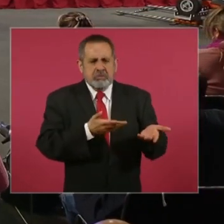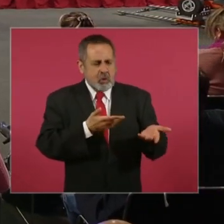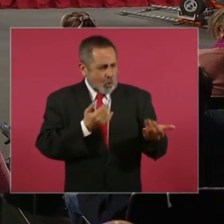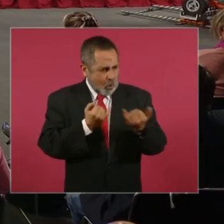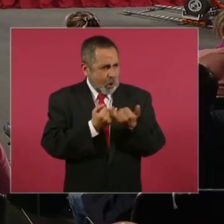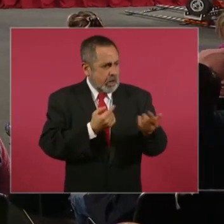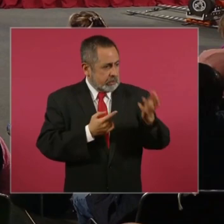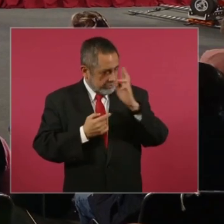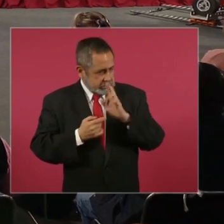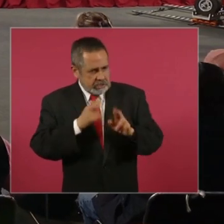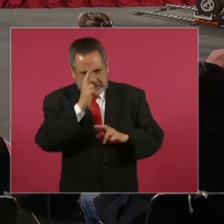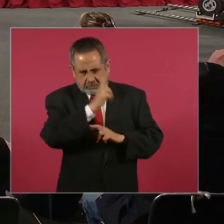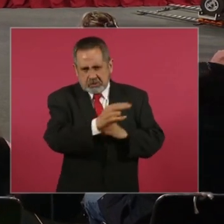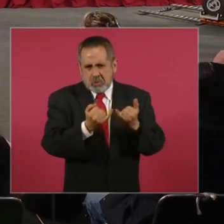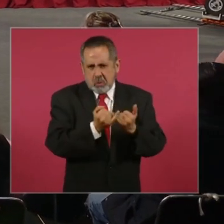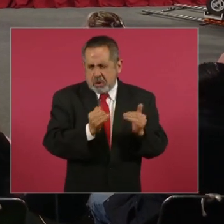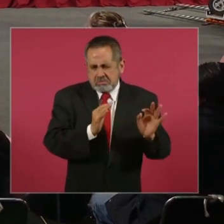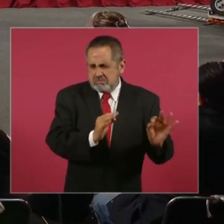nosotros.